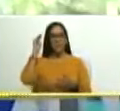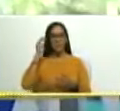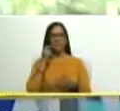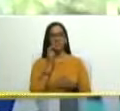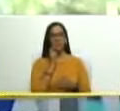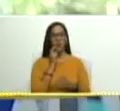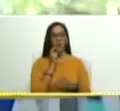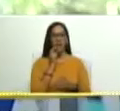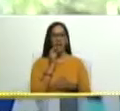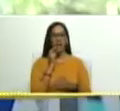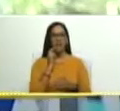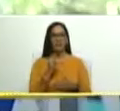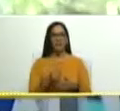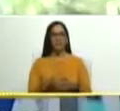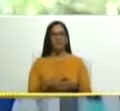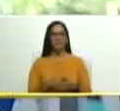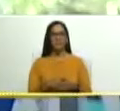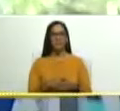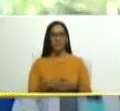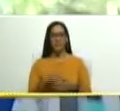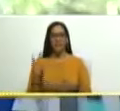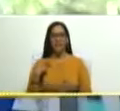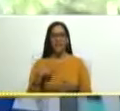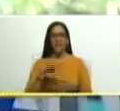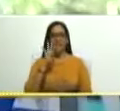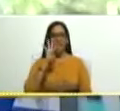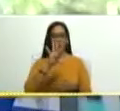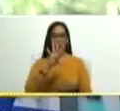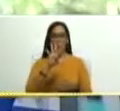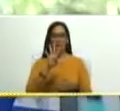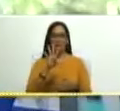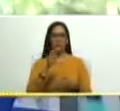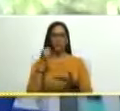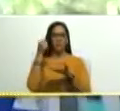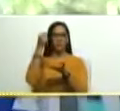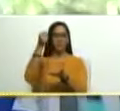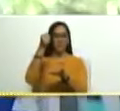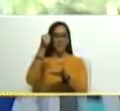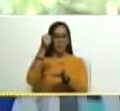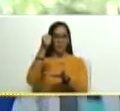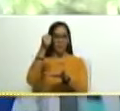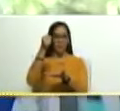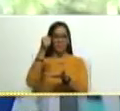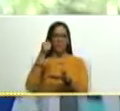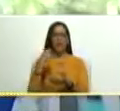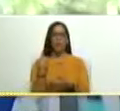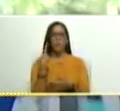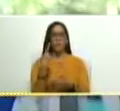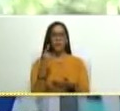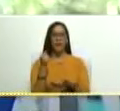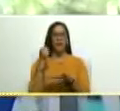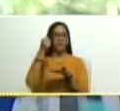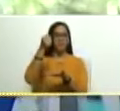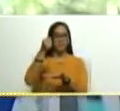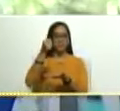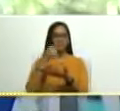chocolate. Tiene 4 récord Guinness. Un primer récord Guinness.